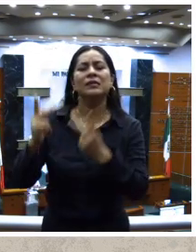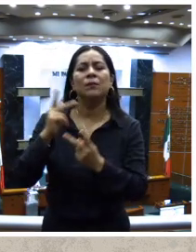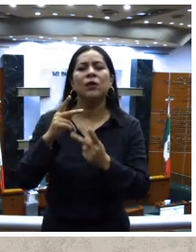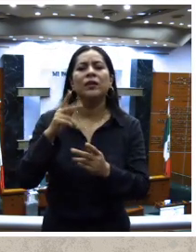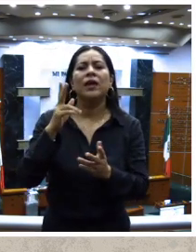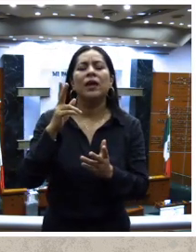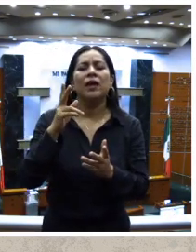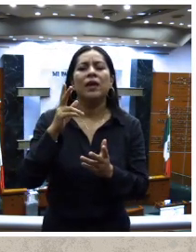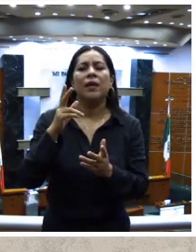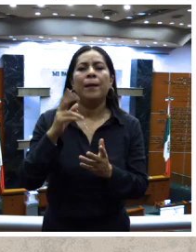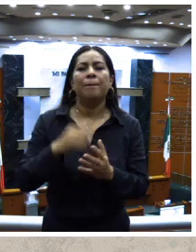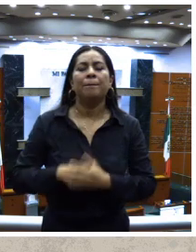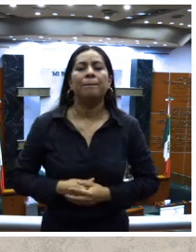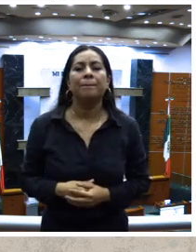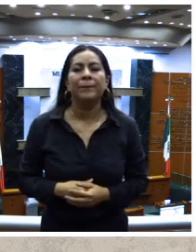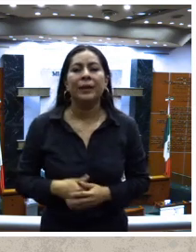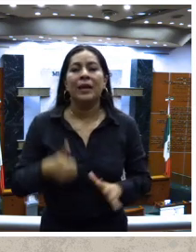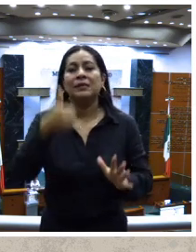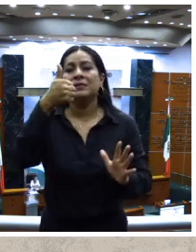de